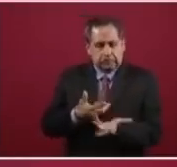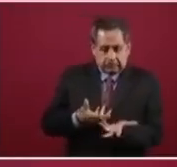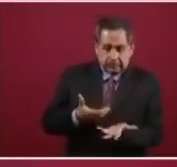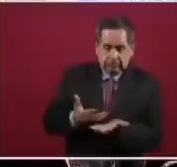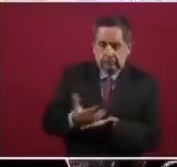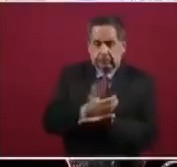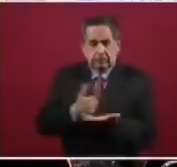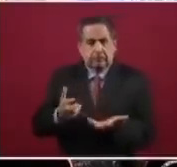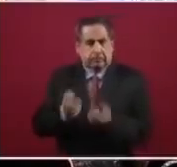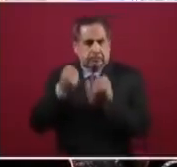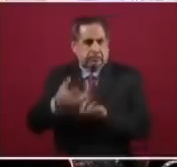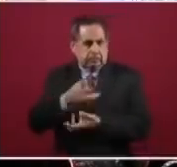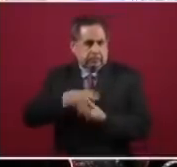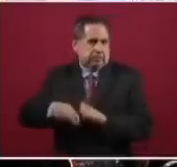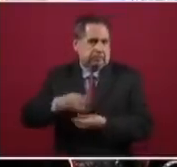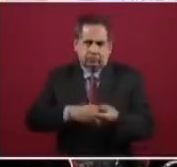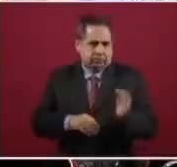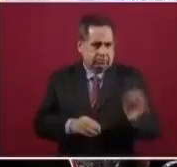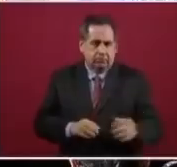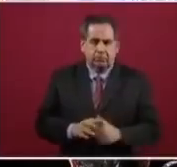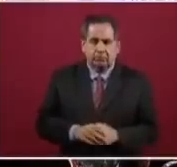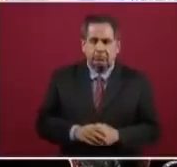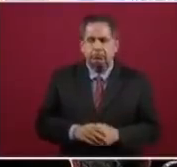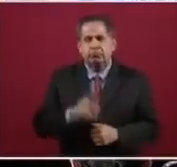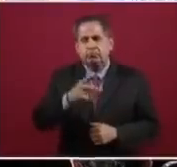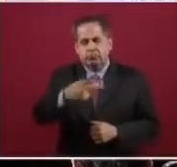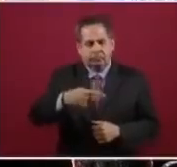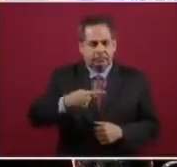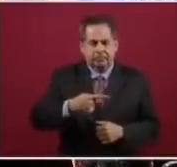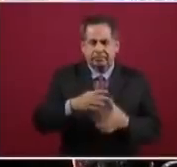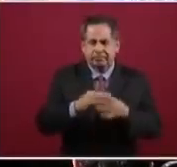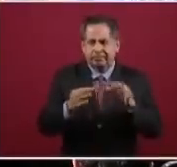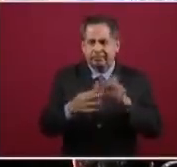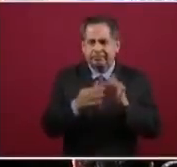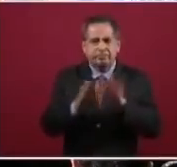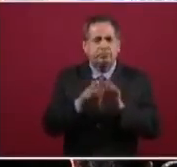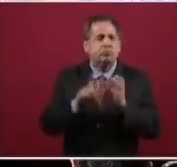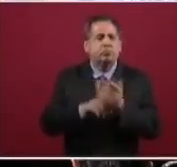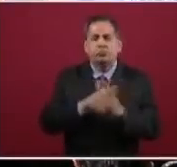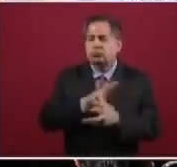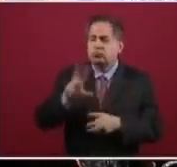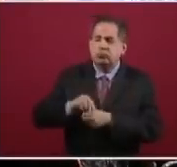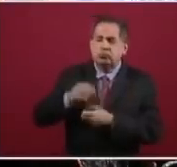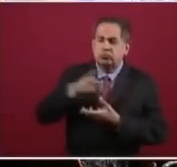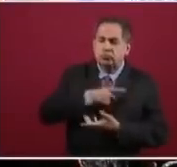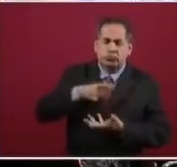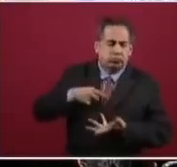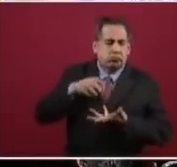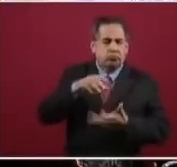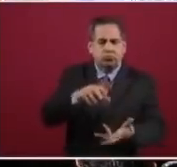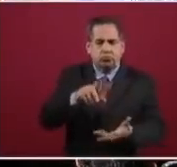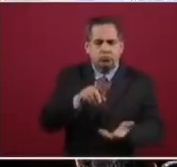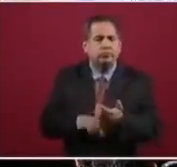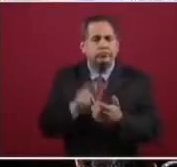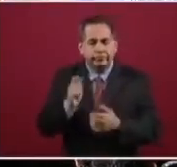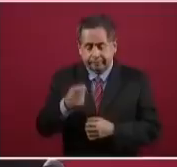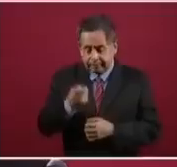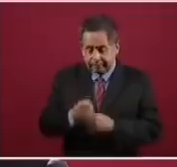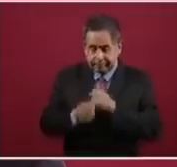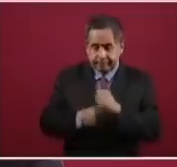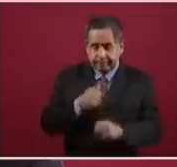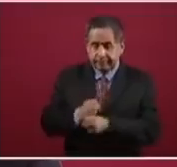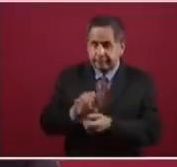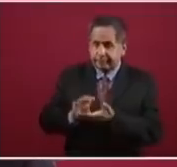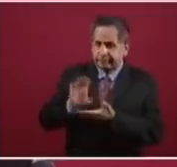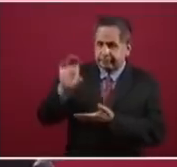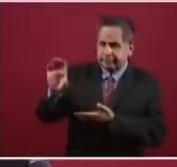de pesos había una pregunta asociada al total del servicio de la deuda el total del servicio de la deuda para este año es